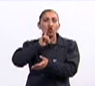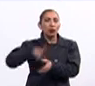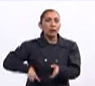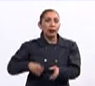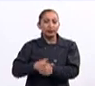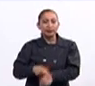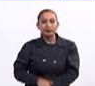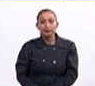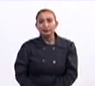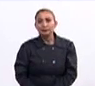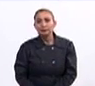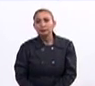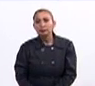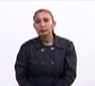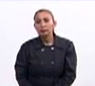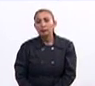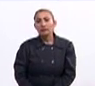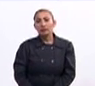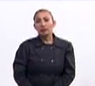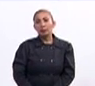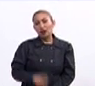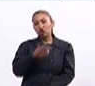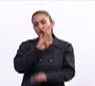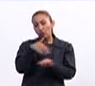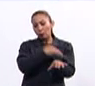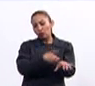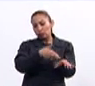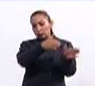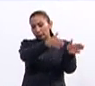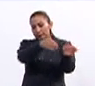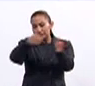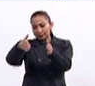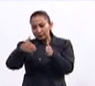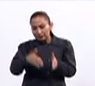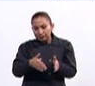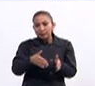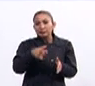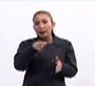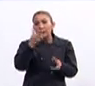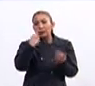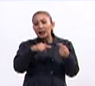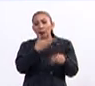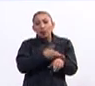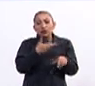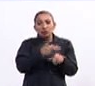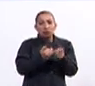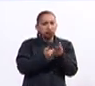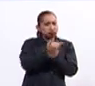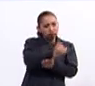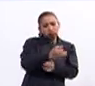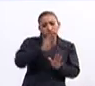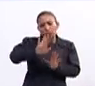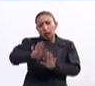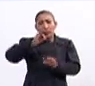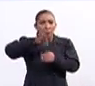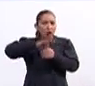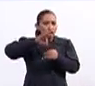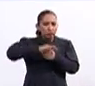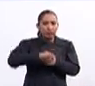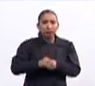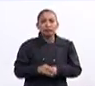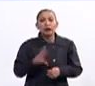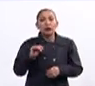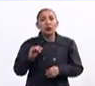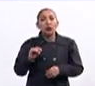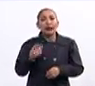misma. Claro. Sin embargo, sí, pues todo este proceso viene de un proceso democrático, no de una elección, o sea,